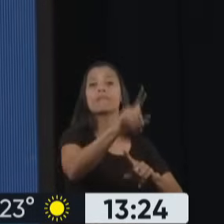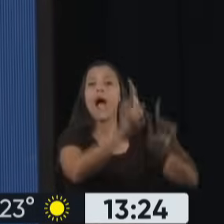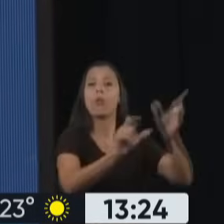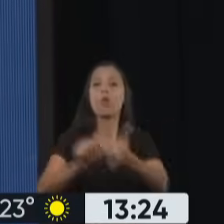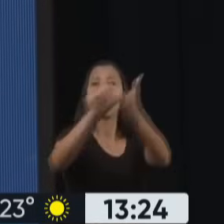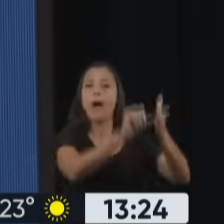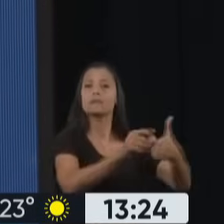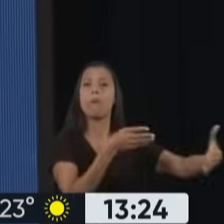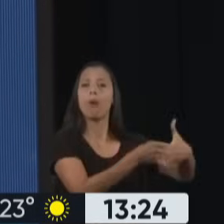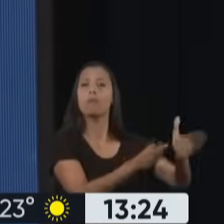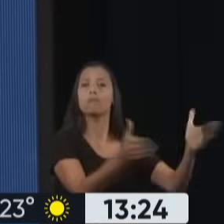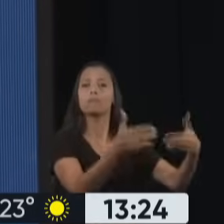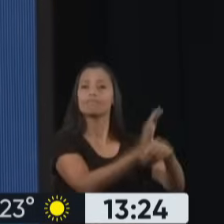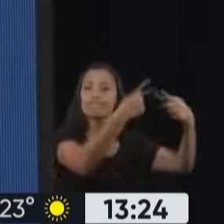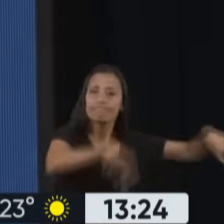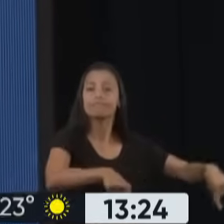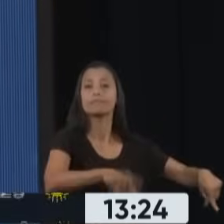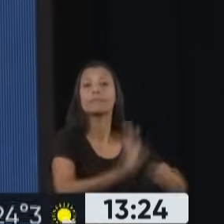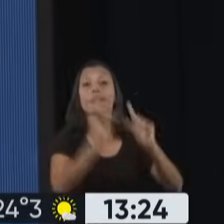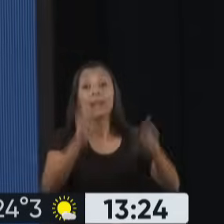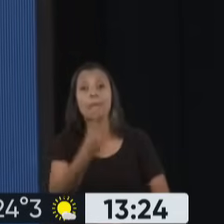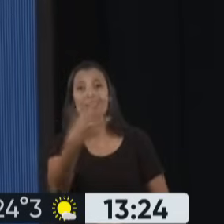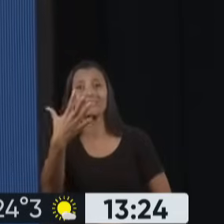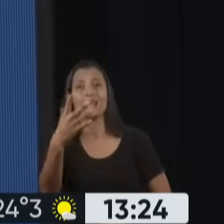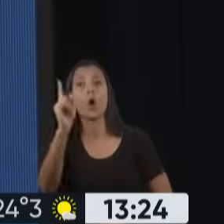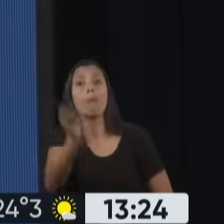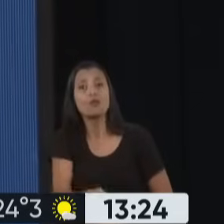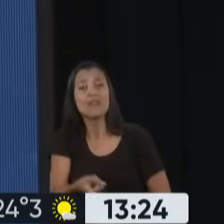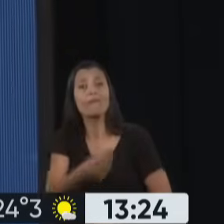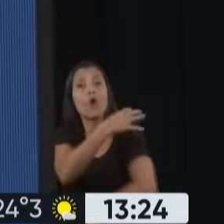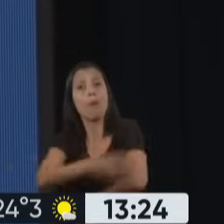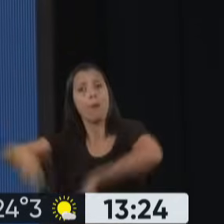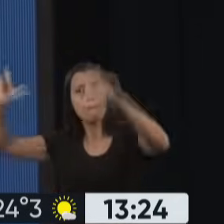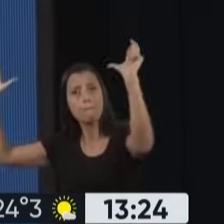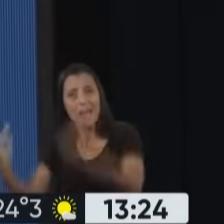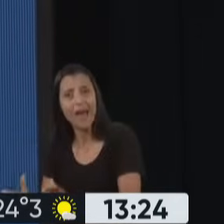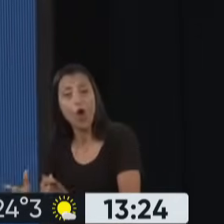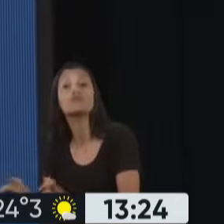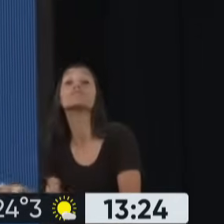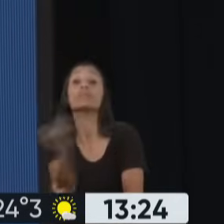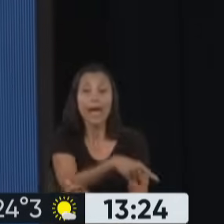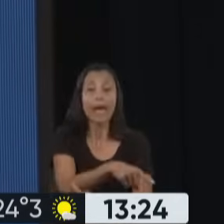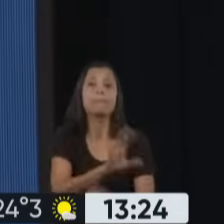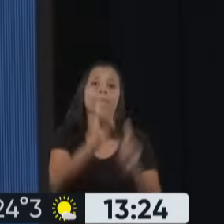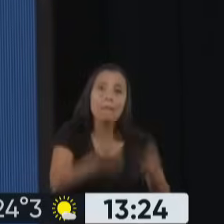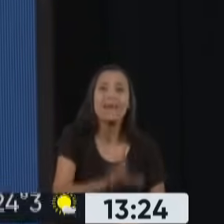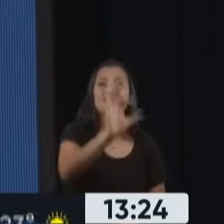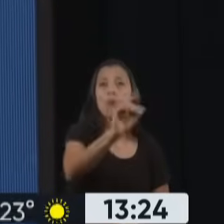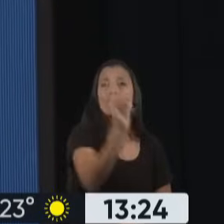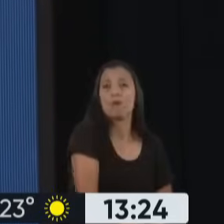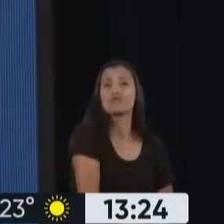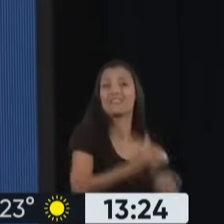reprimidos y tienen 25 veces menos de pobres en el formato estándar y 50 veces